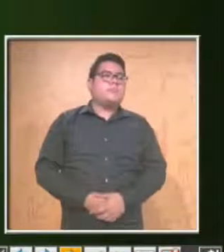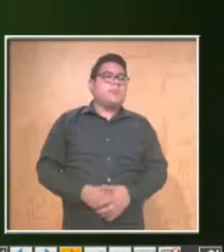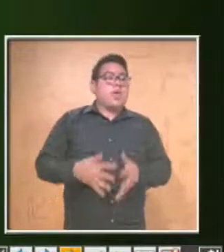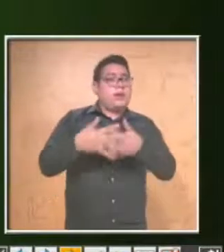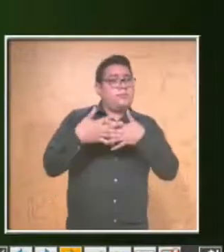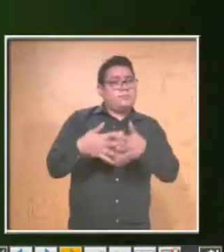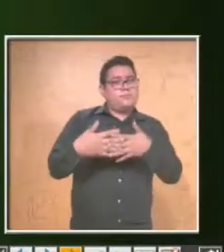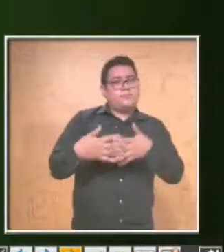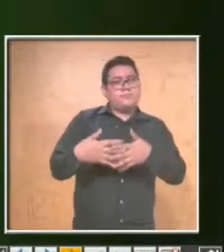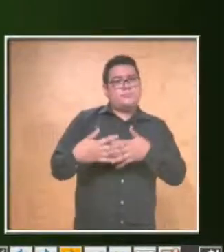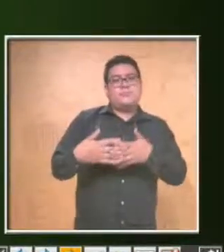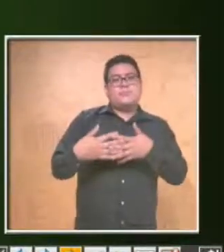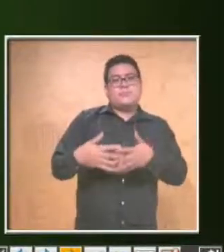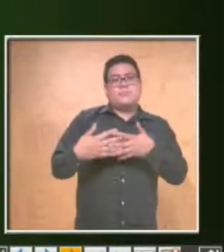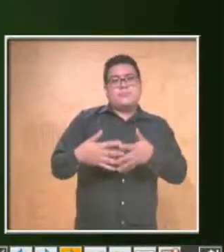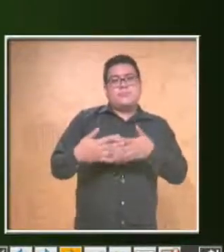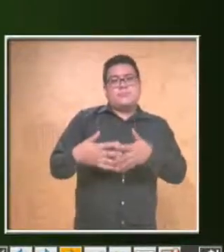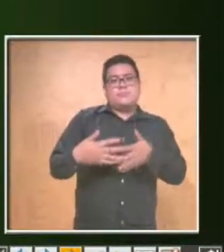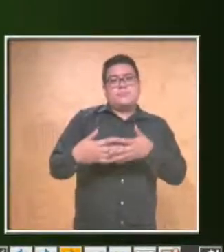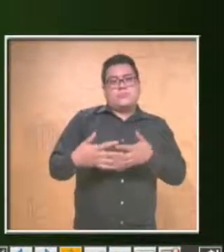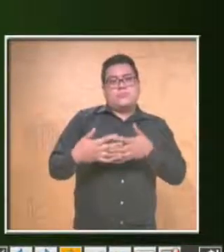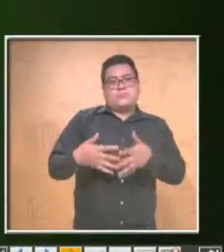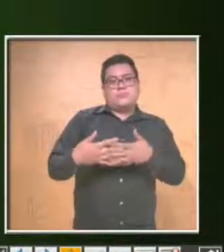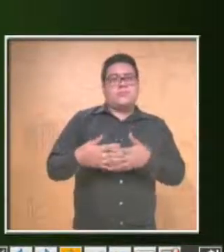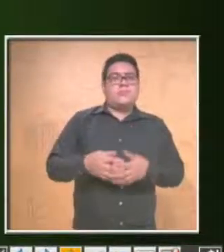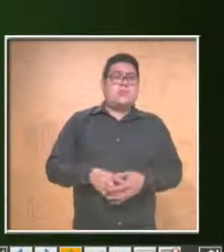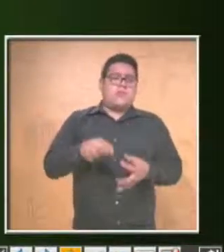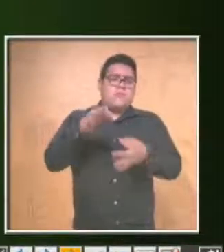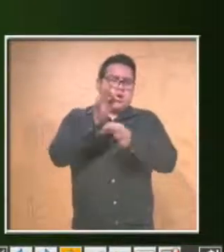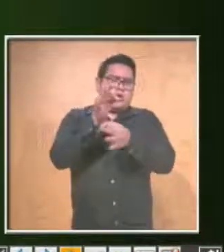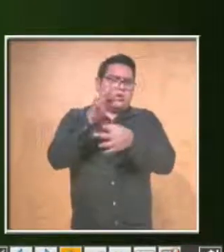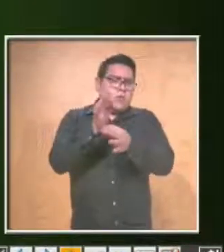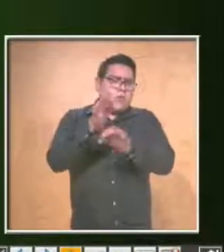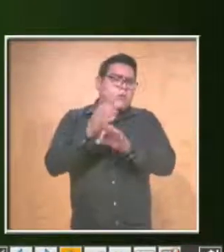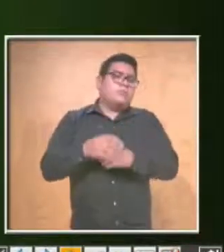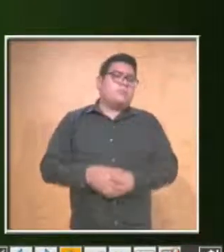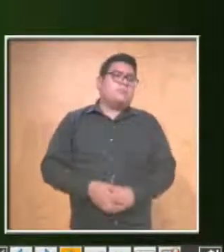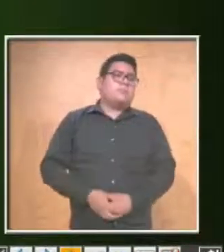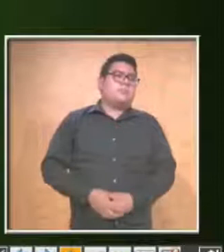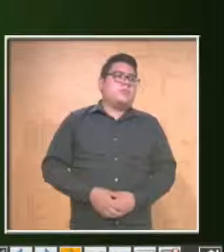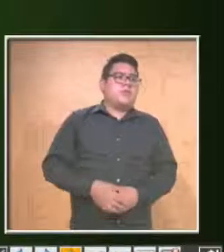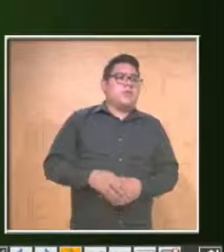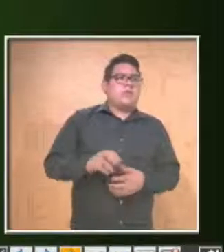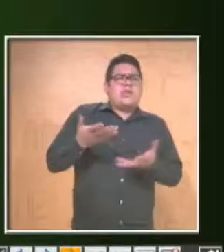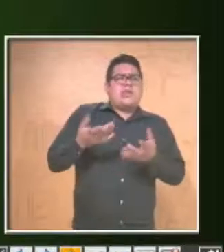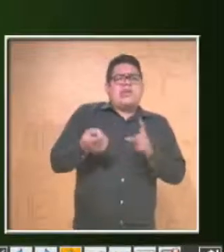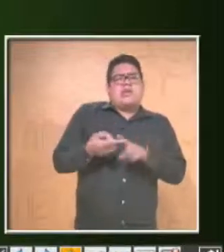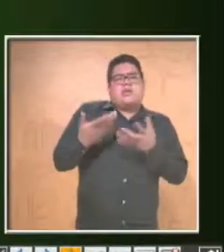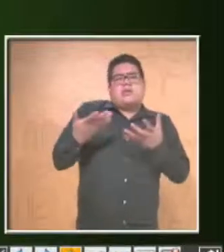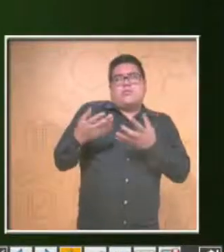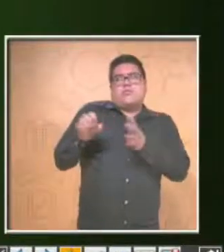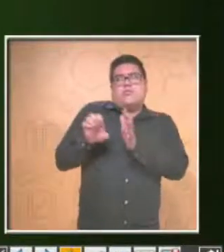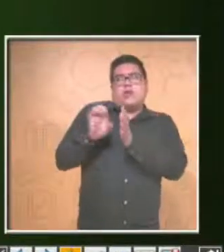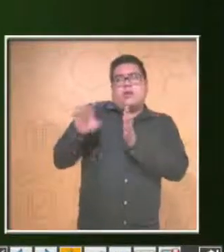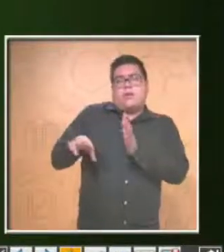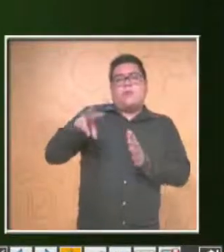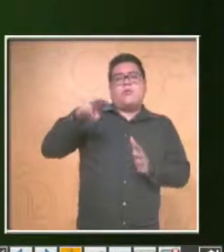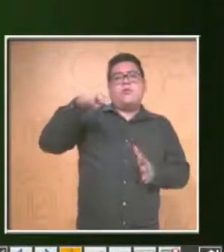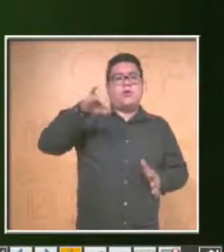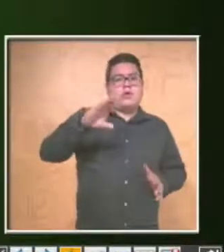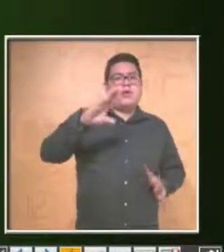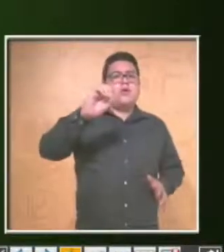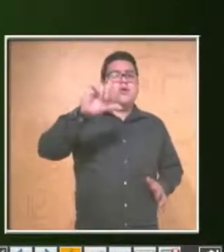máquinas hidráulicas y el microscopio. Tienes a Nicolás Copérnico. Recordarás que